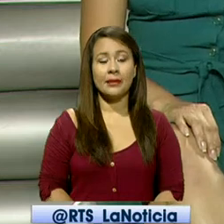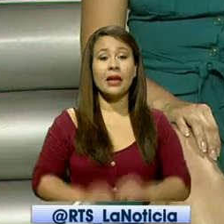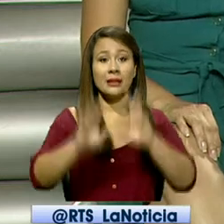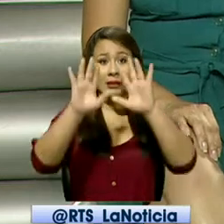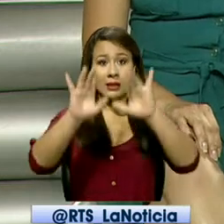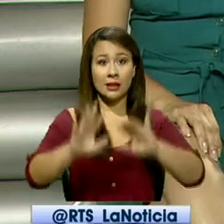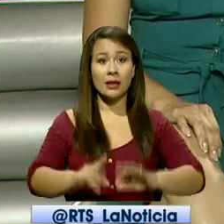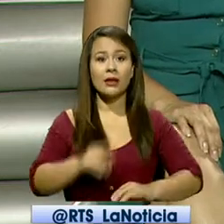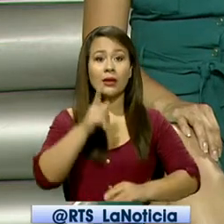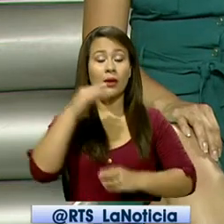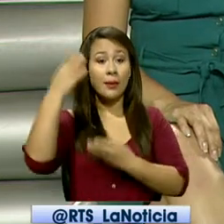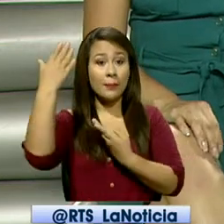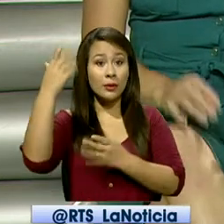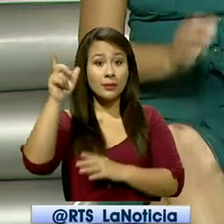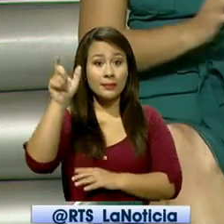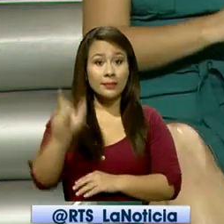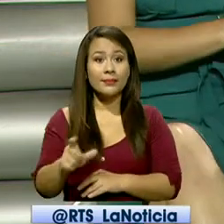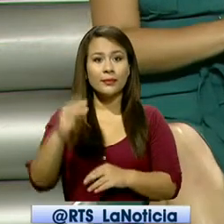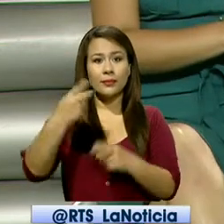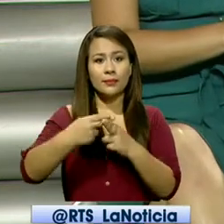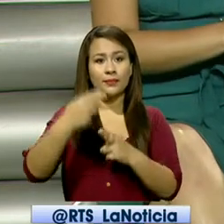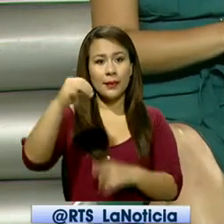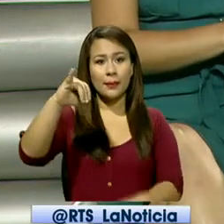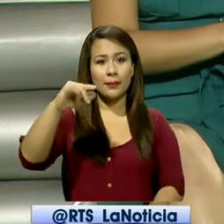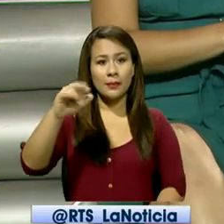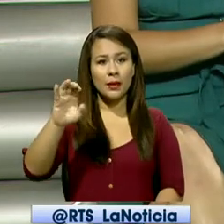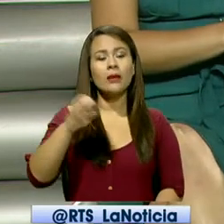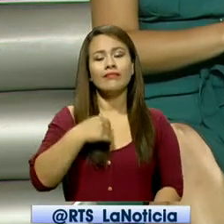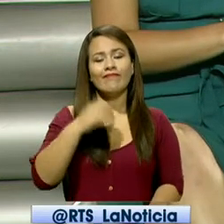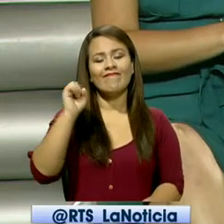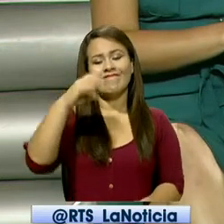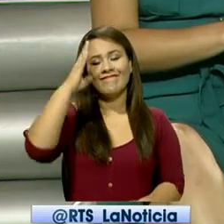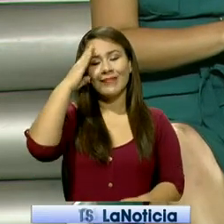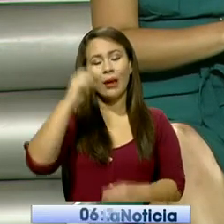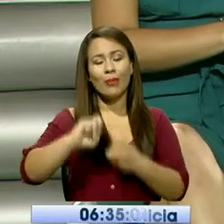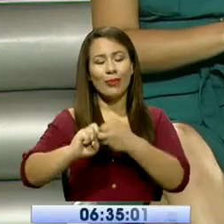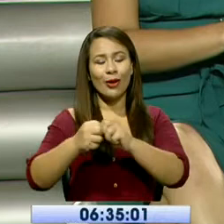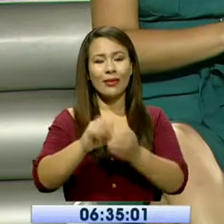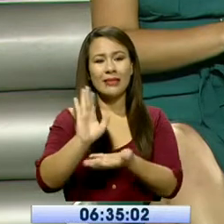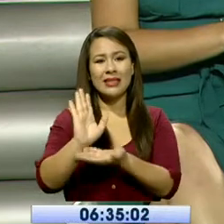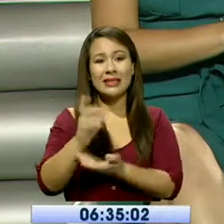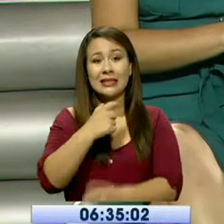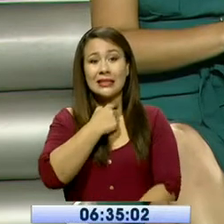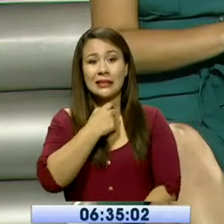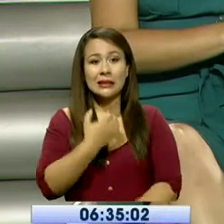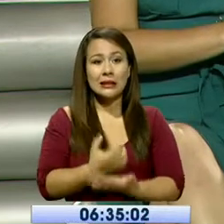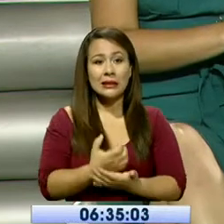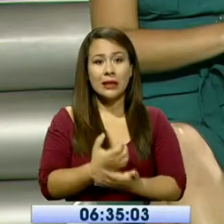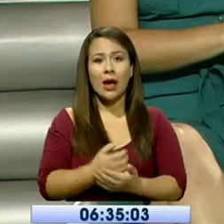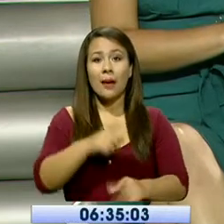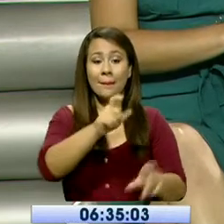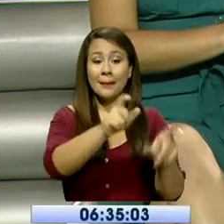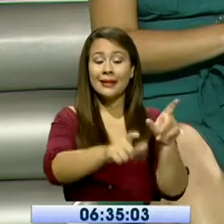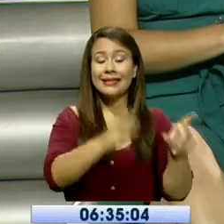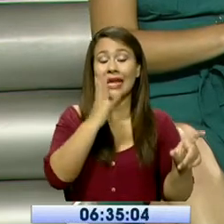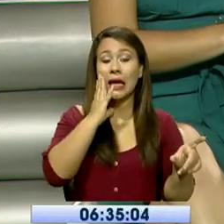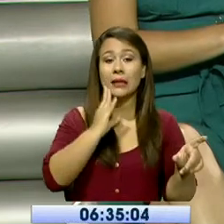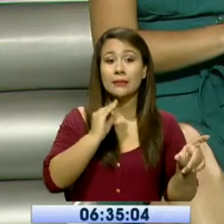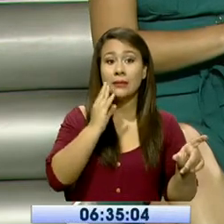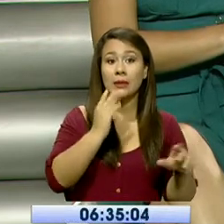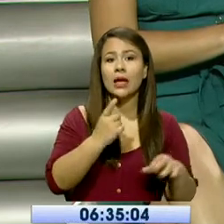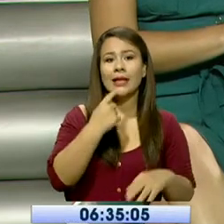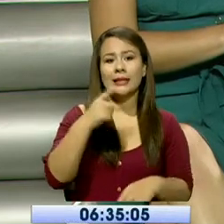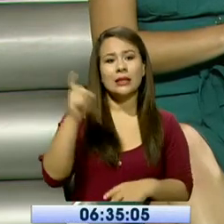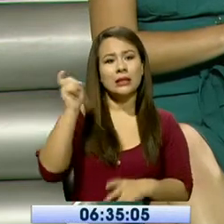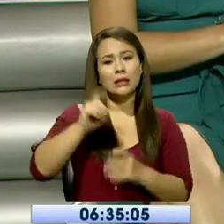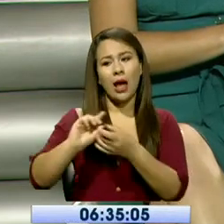tratar yo de la política miguel carvajal reconoce que la situación del seguro social es compleja expertos hablan de la necesidad de los correctivos